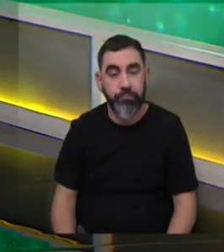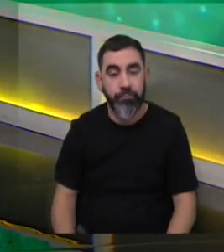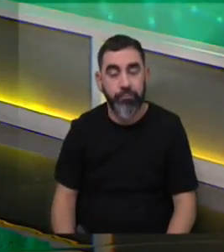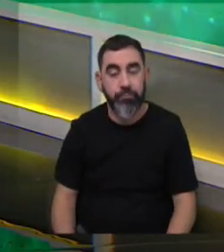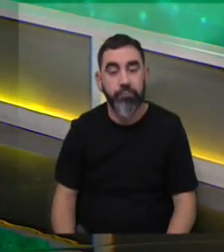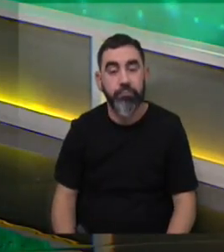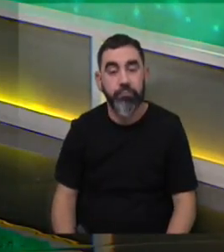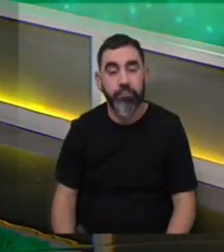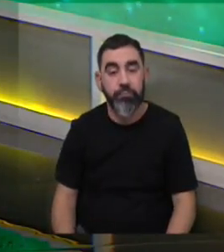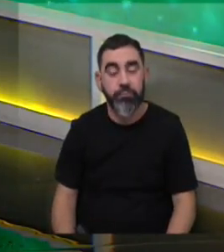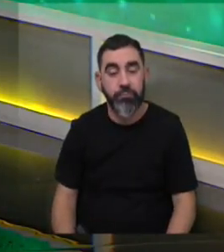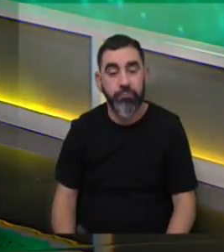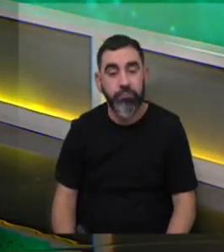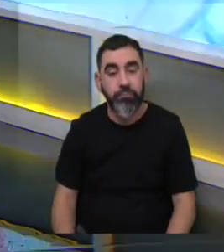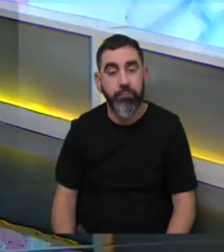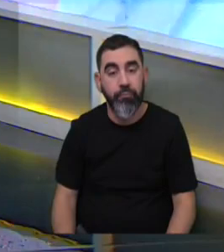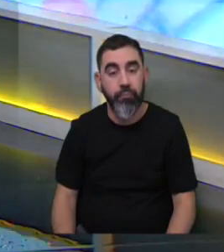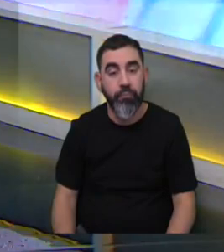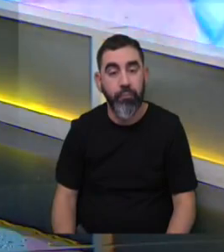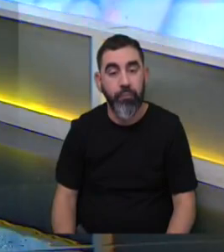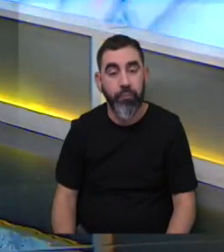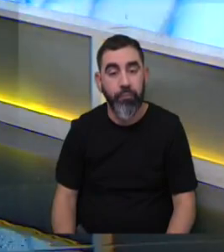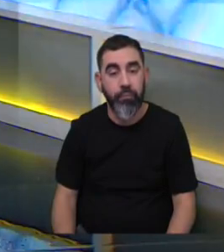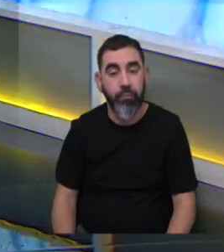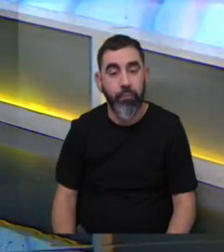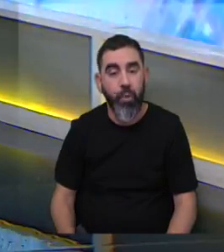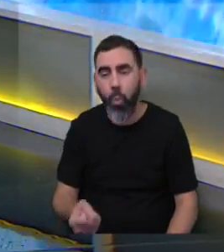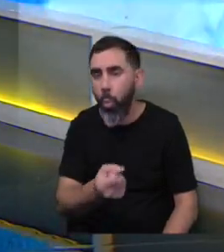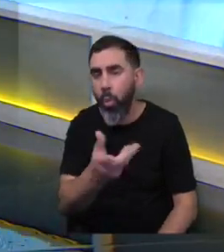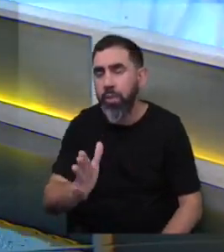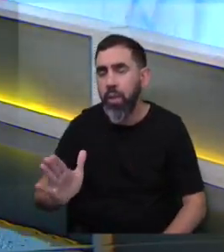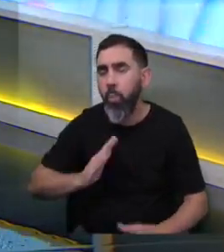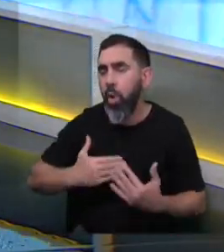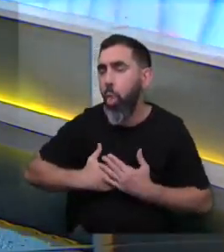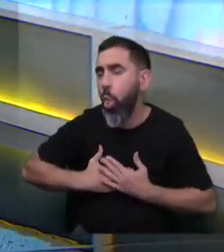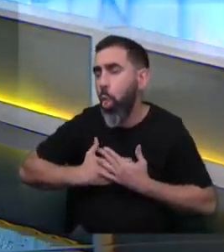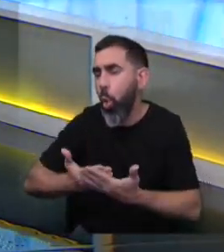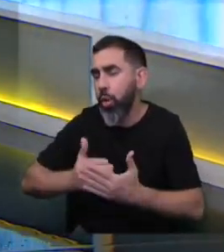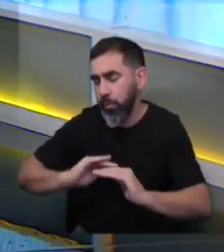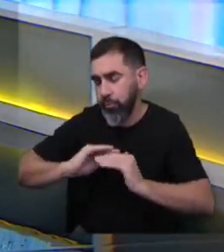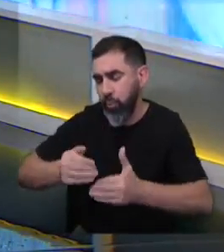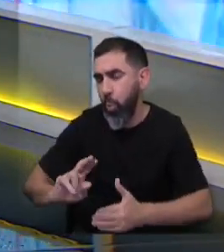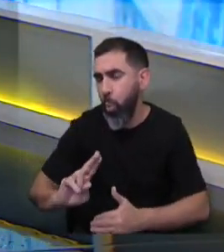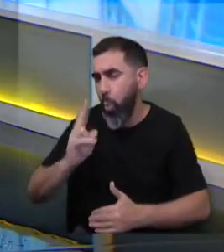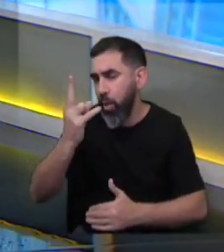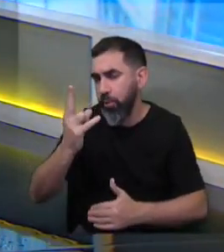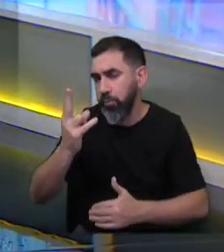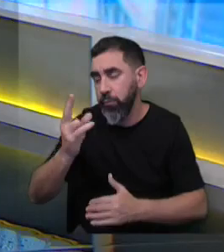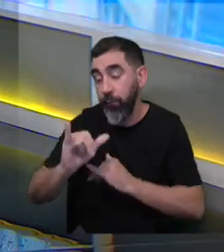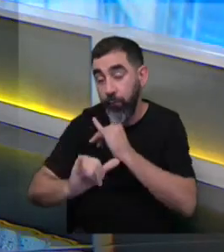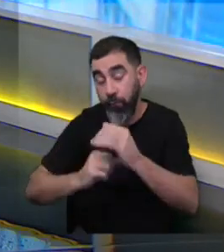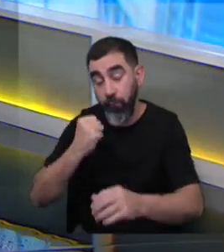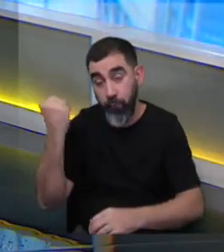esto que nos preparó Daniela Hirschfeld. Pero, ¿cuántas mujeres donan su placenta en Uruguay? Este es un dato